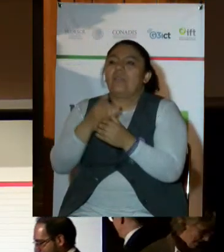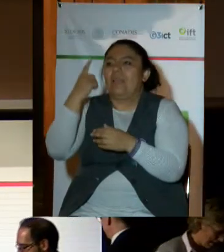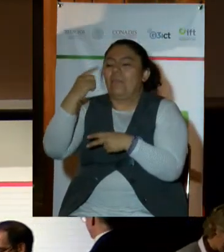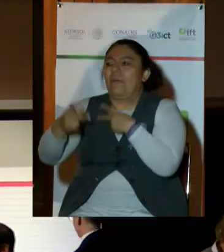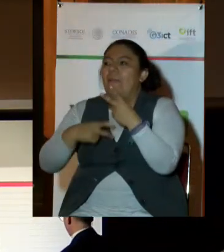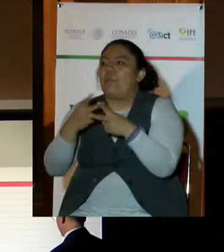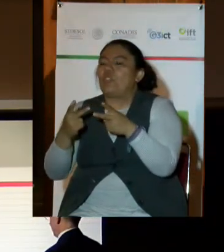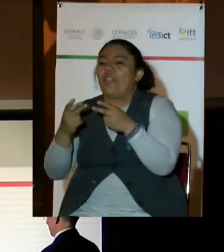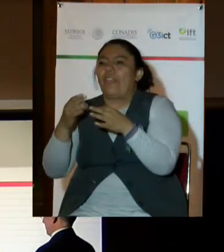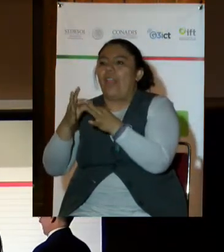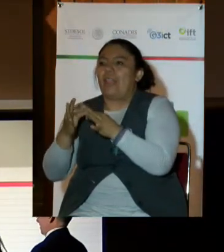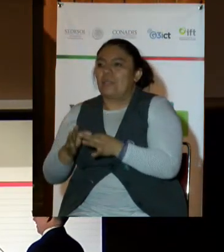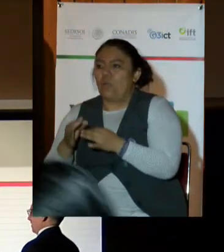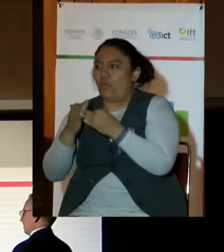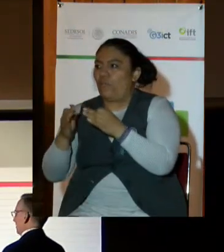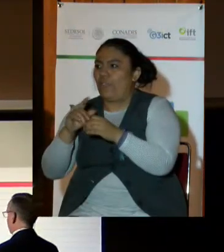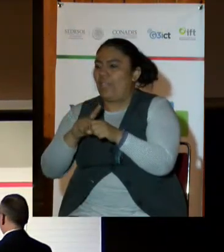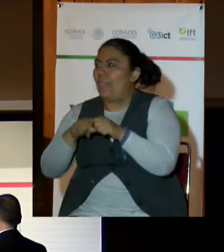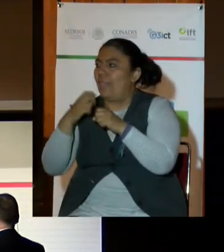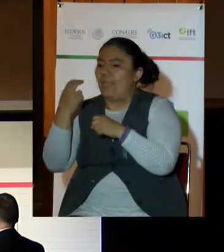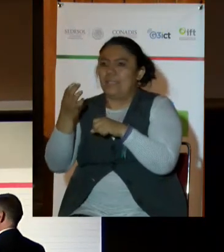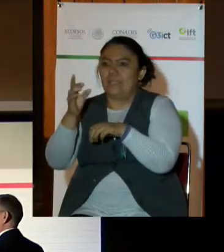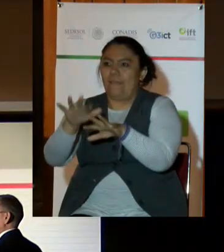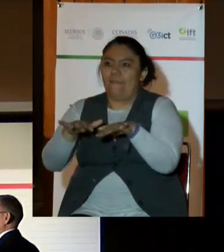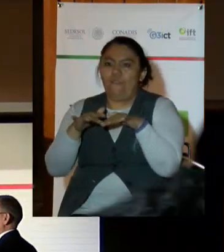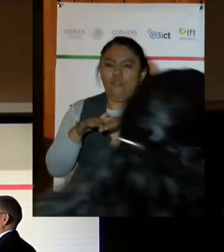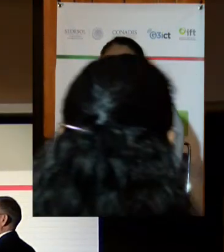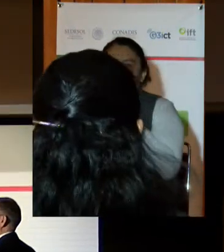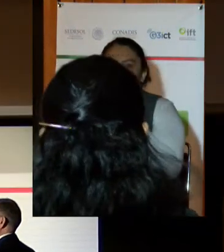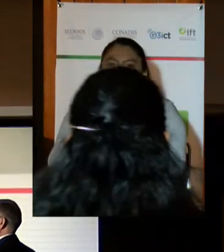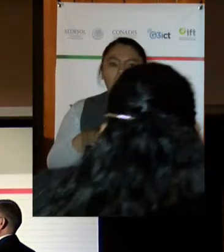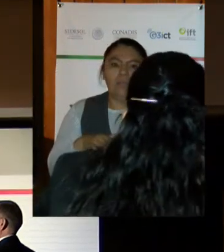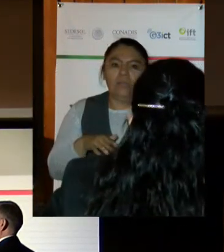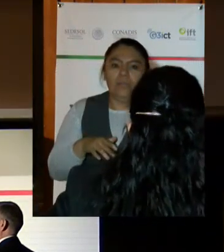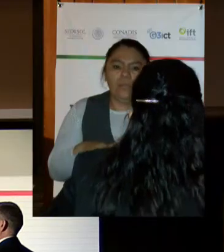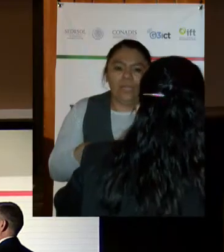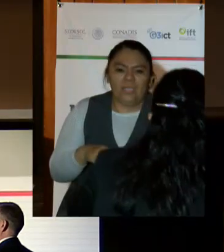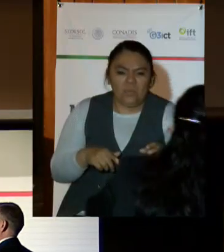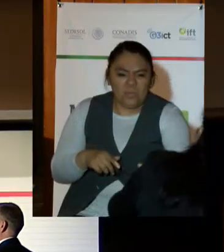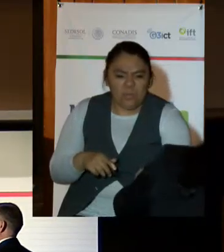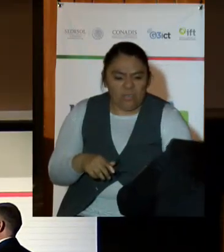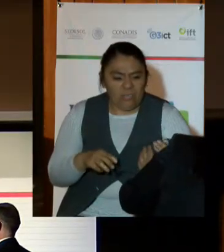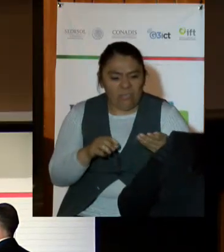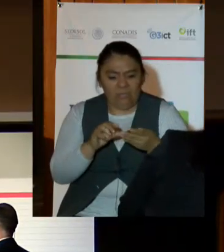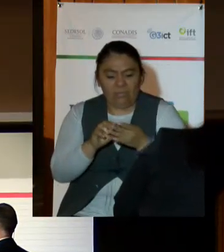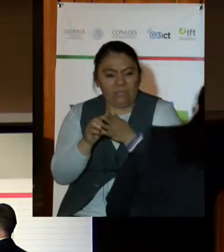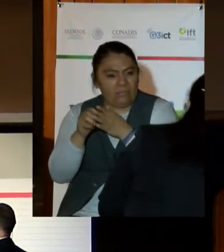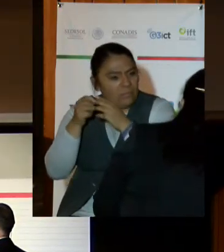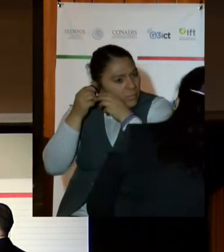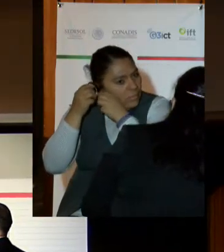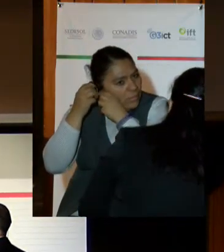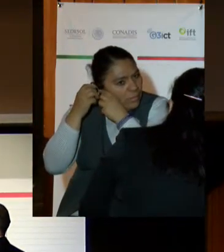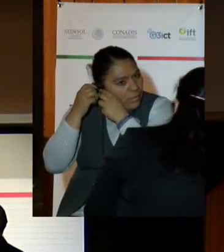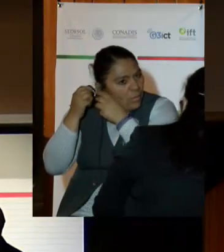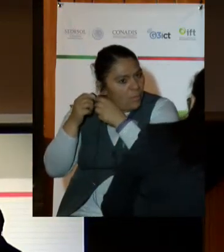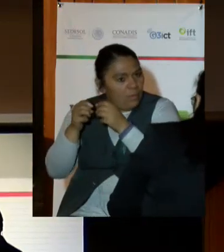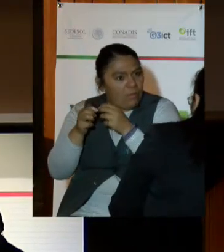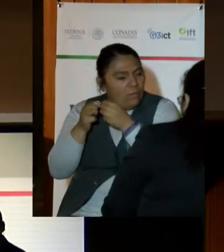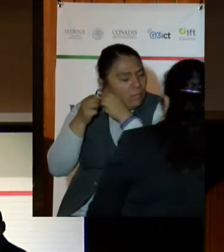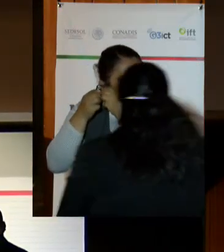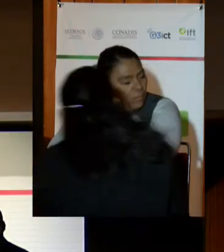Labardini y James de G3IC Team. Gracias. Así es, les pedimos que no abandonen la sala, denos un par de